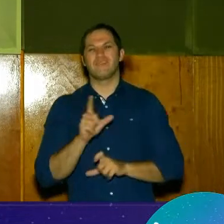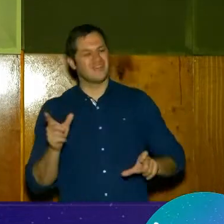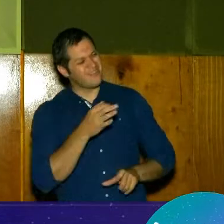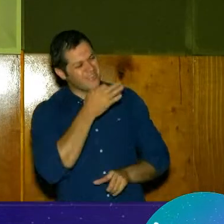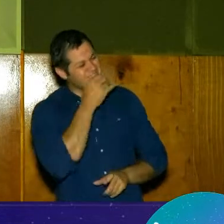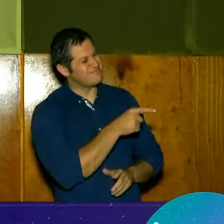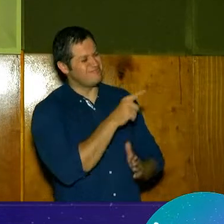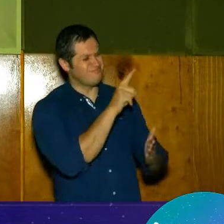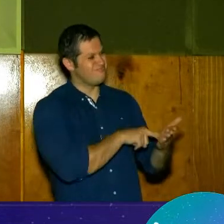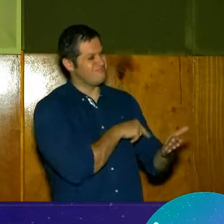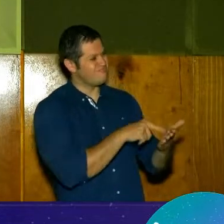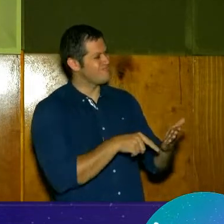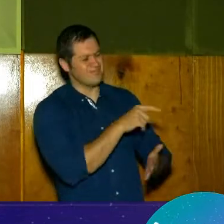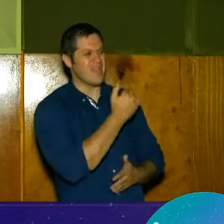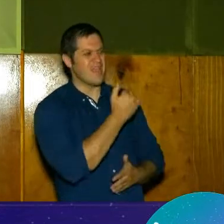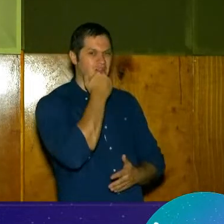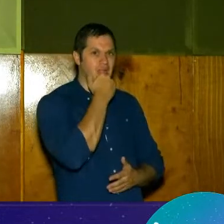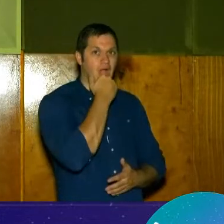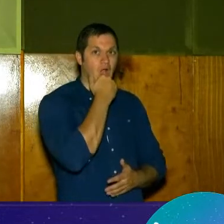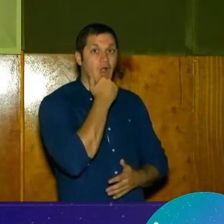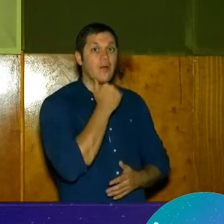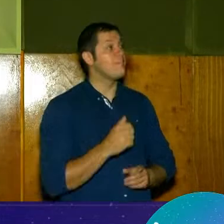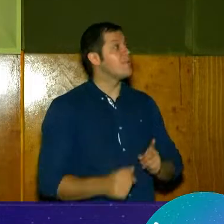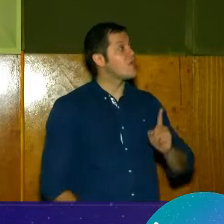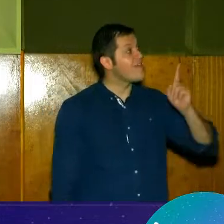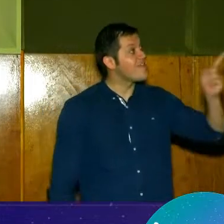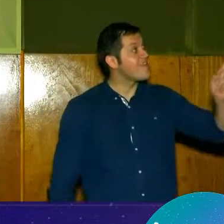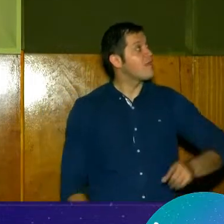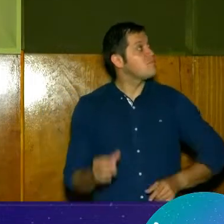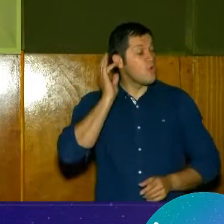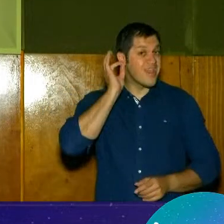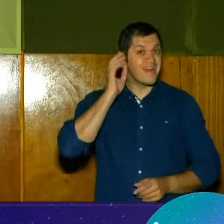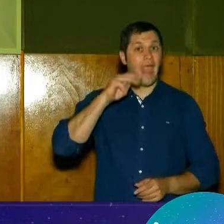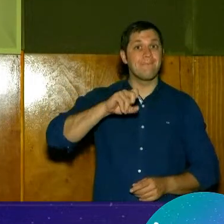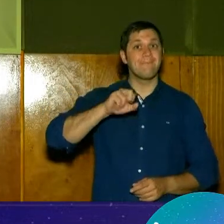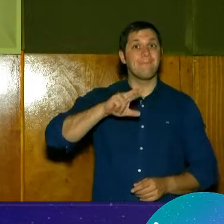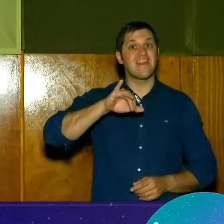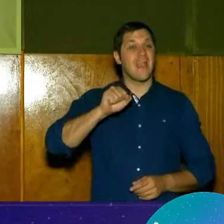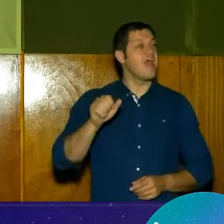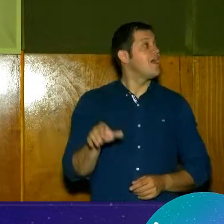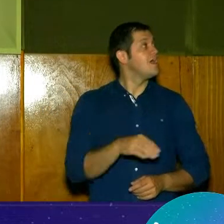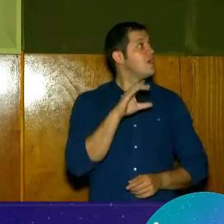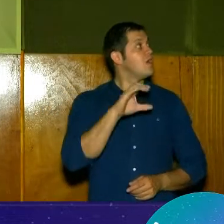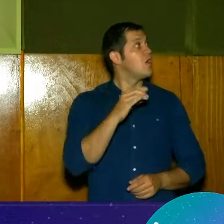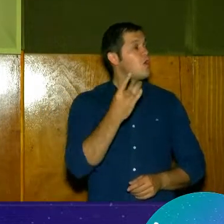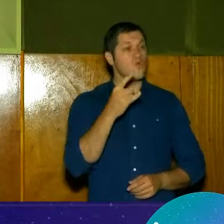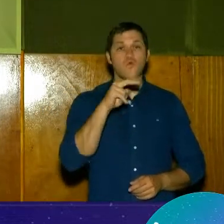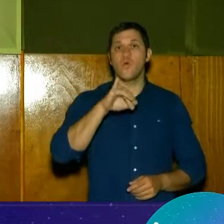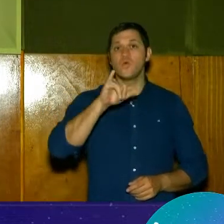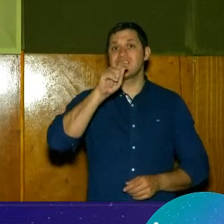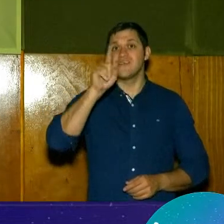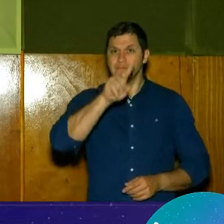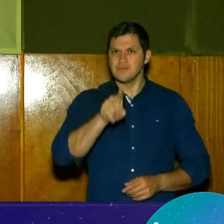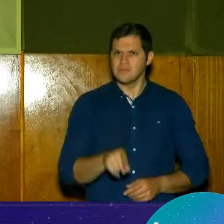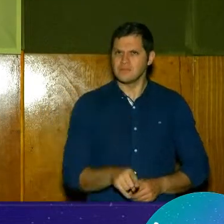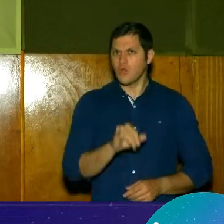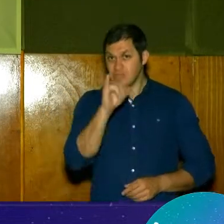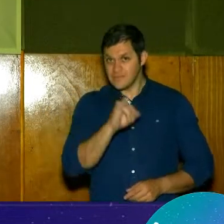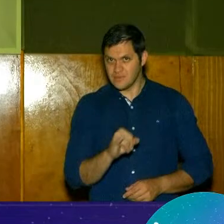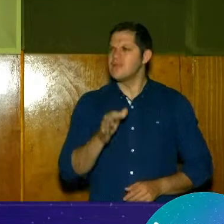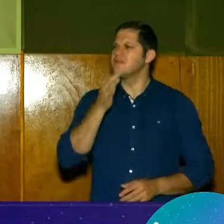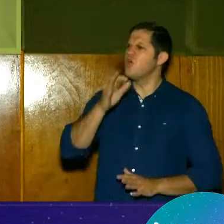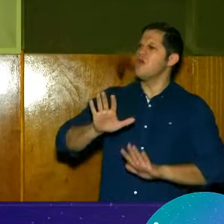mucho la gente creía que las leyes de kepler no estaban bien en cambio maría se da cuenta de que las leyes